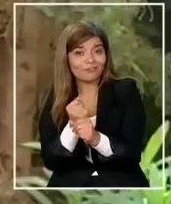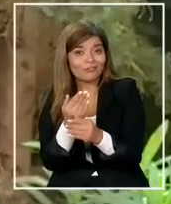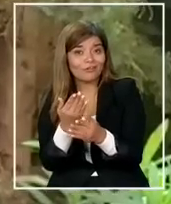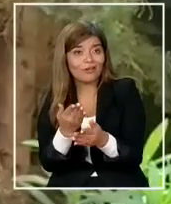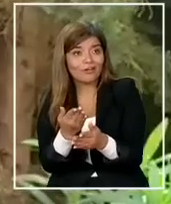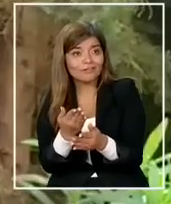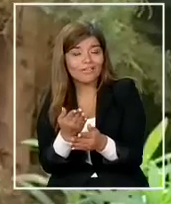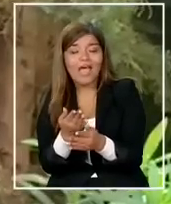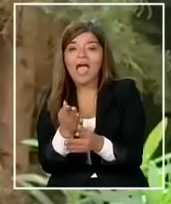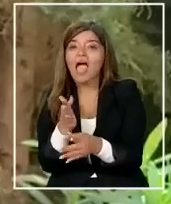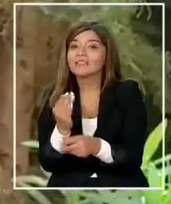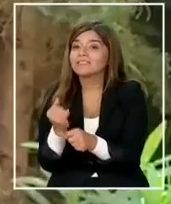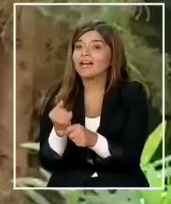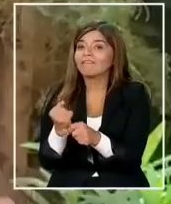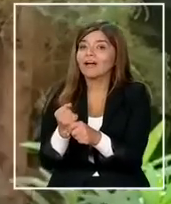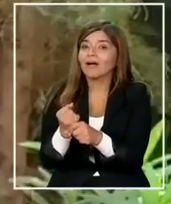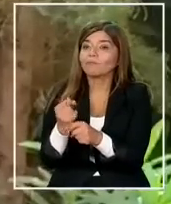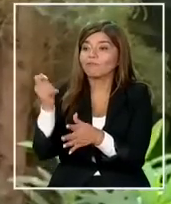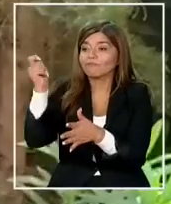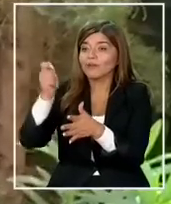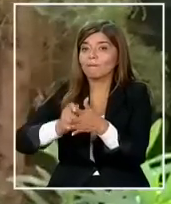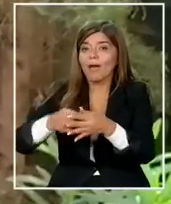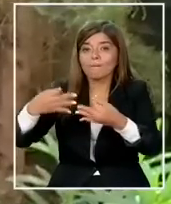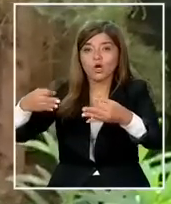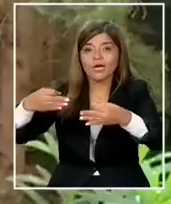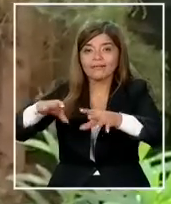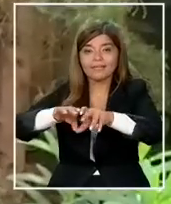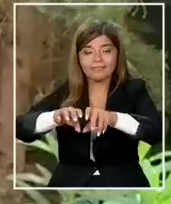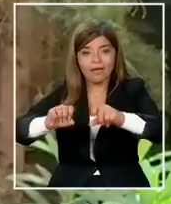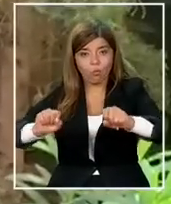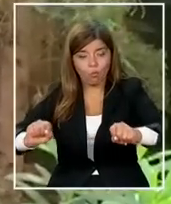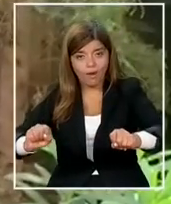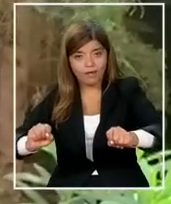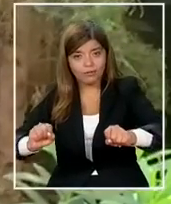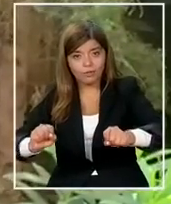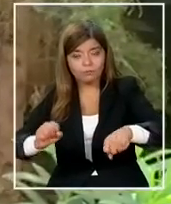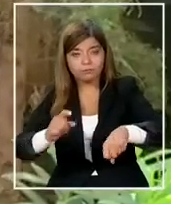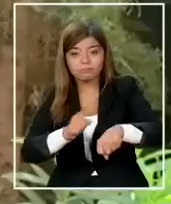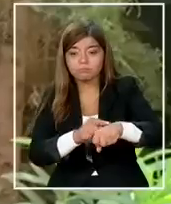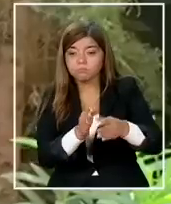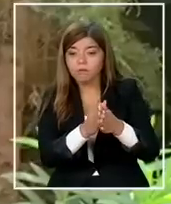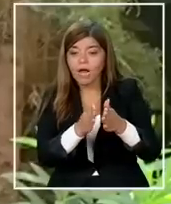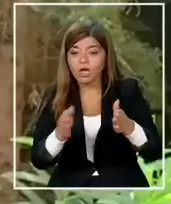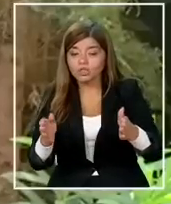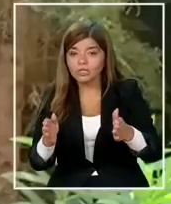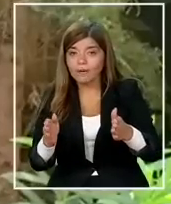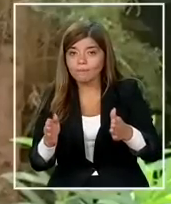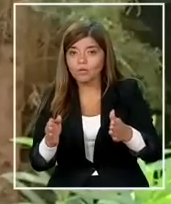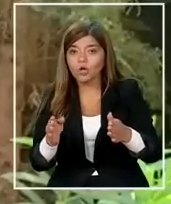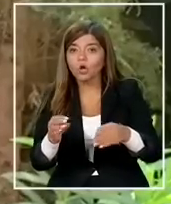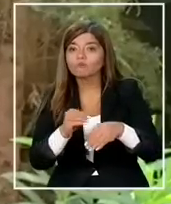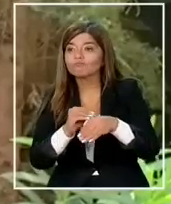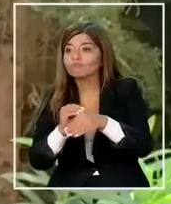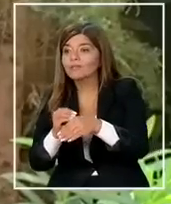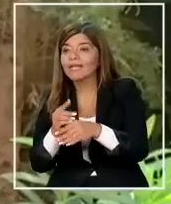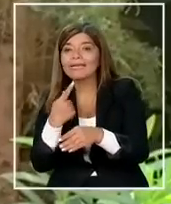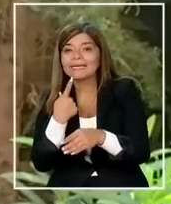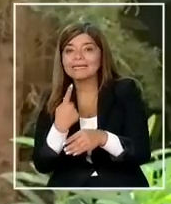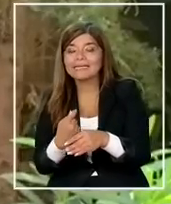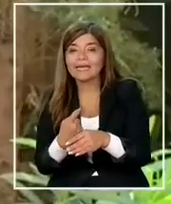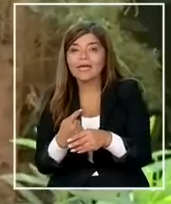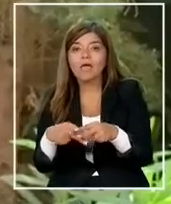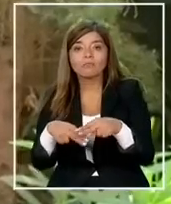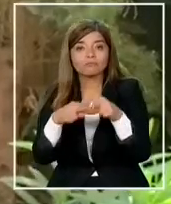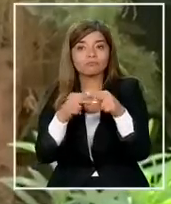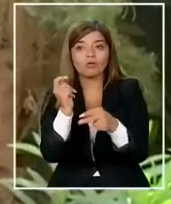agencias o marcas, firmamos cartas de acuerdo. Estas cartas tienen los tiempos estipulados, los contenidos e incluso los